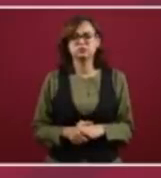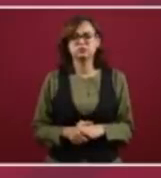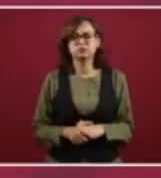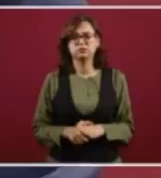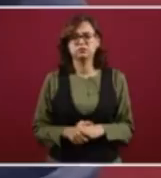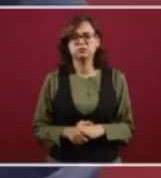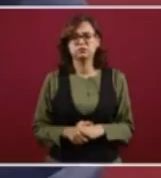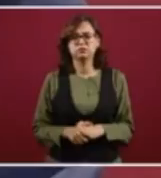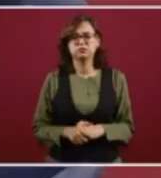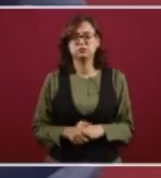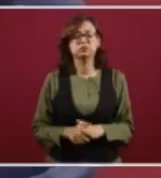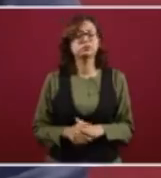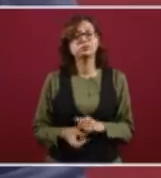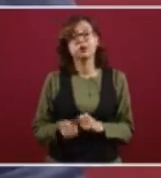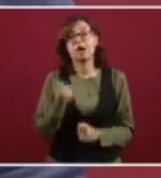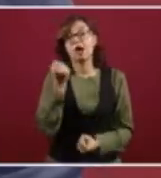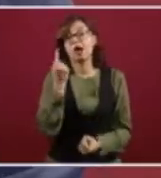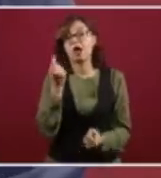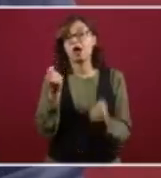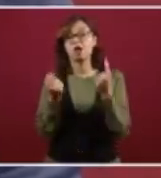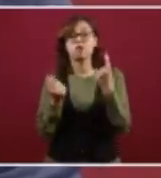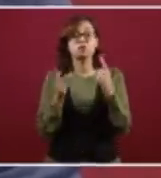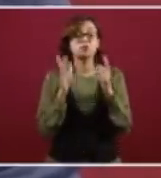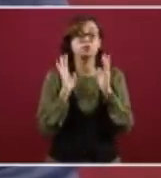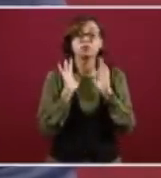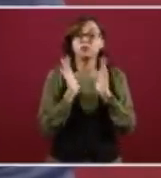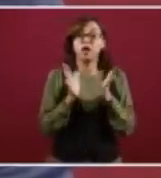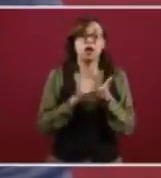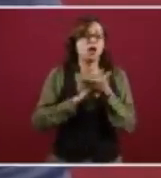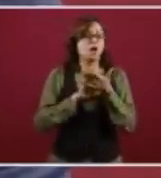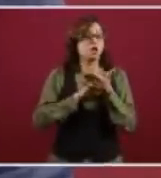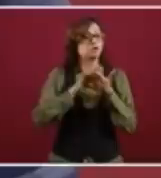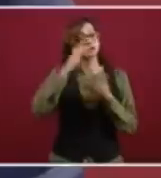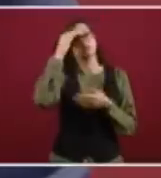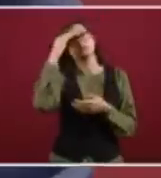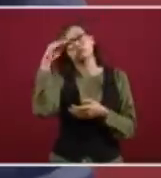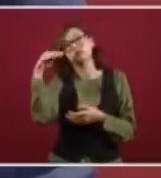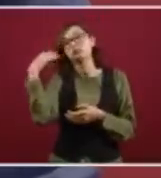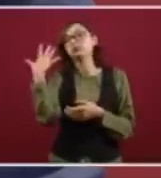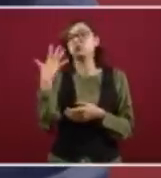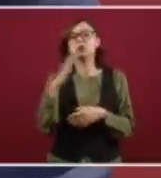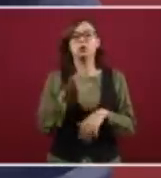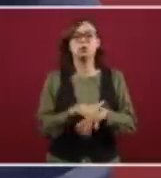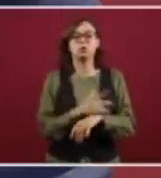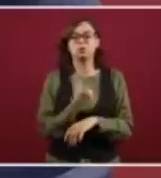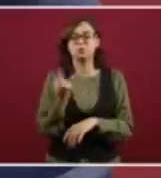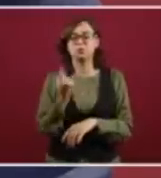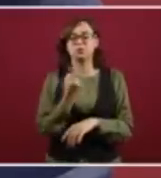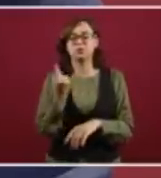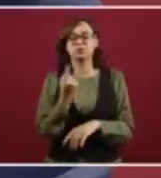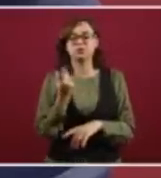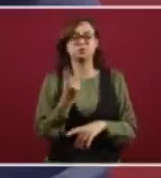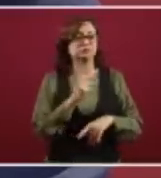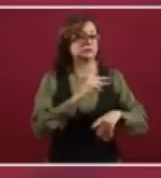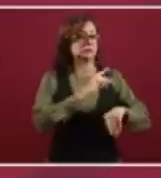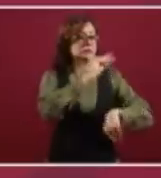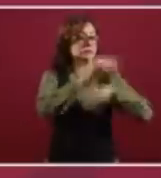Algunos ya se les olvidó porque luego se ponen a pelear y se